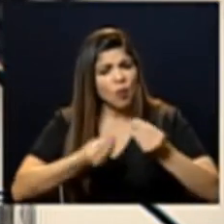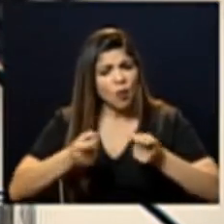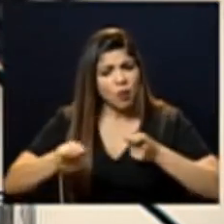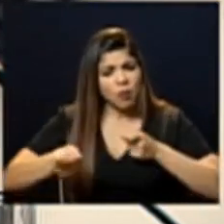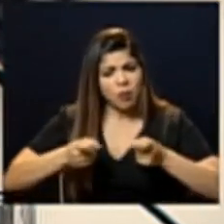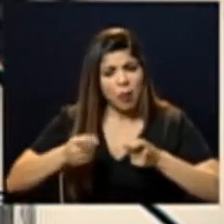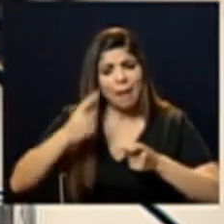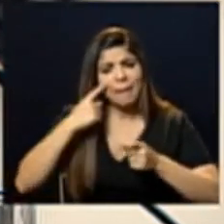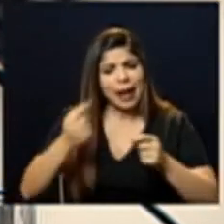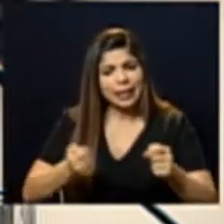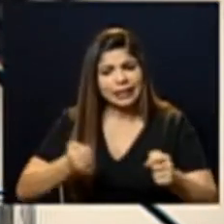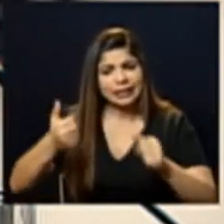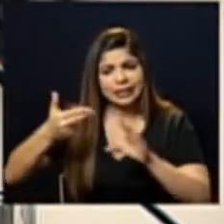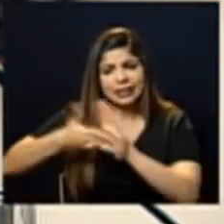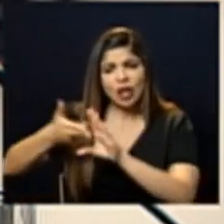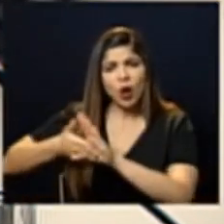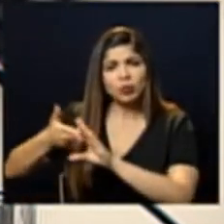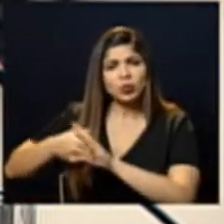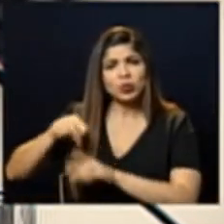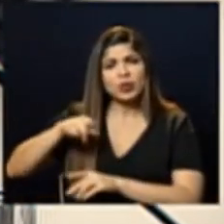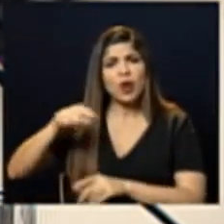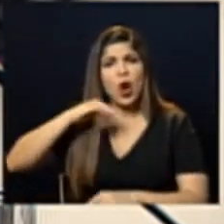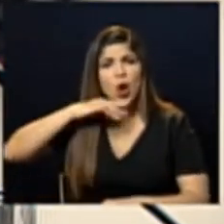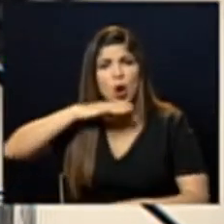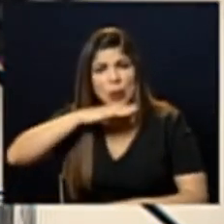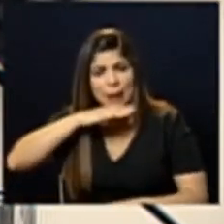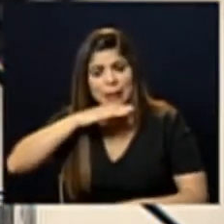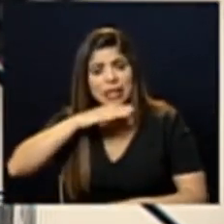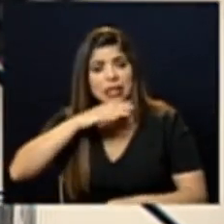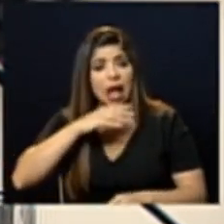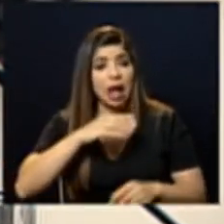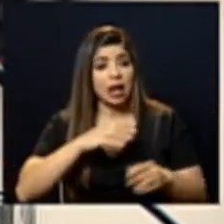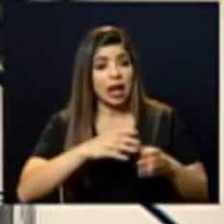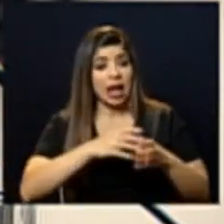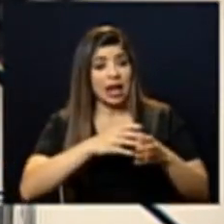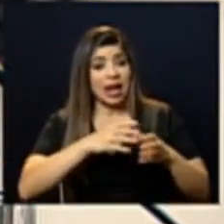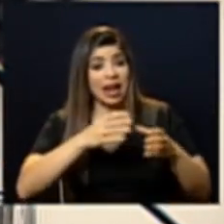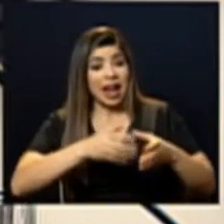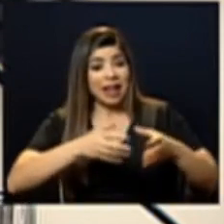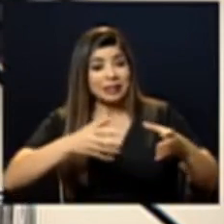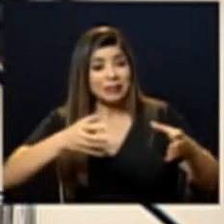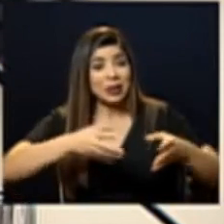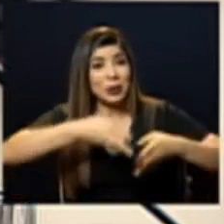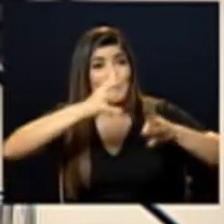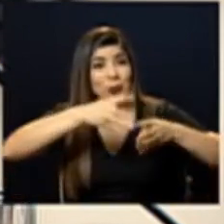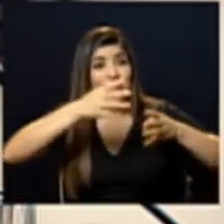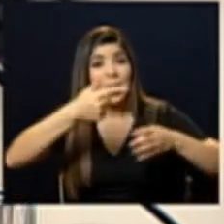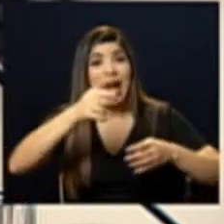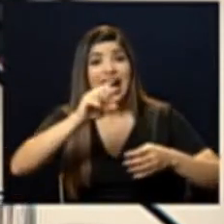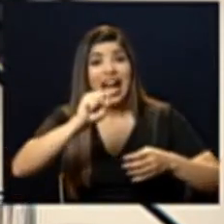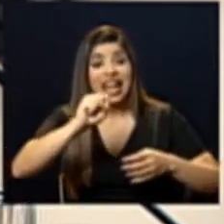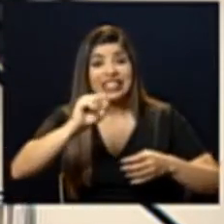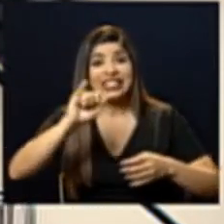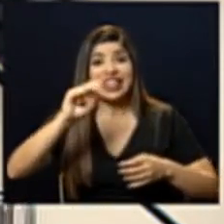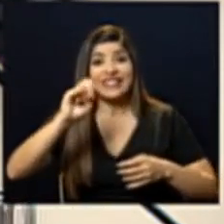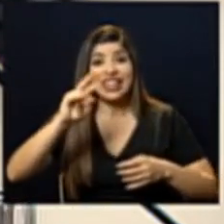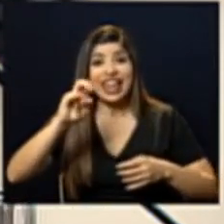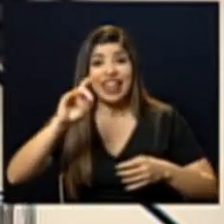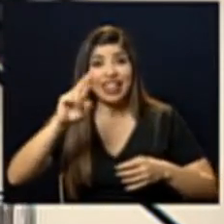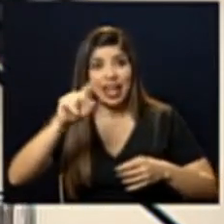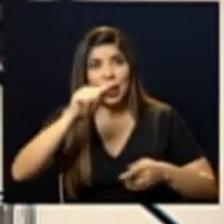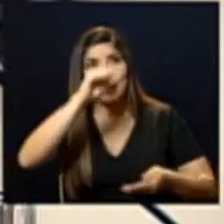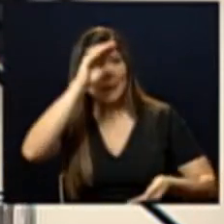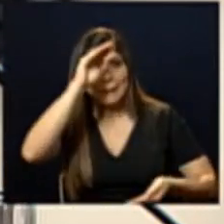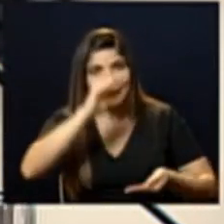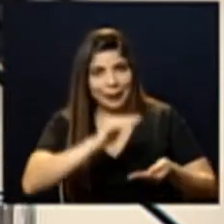los combustibles contaminantes, revertir el crecimiento de emisiones de gases de efecto invernadero, así